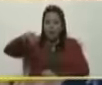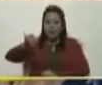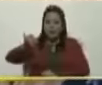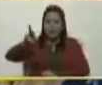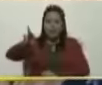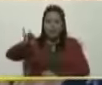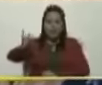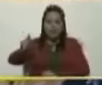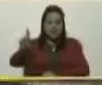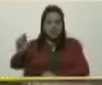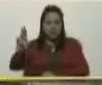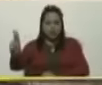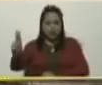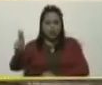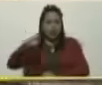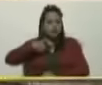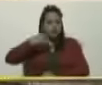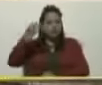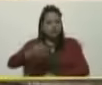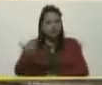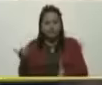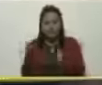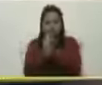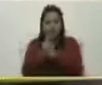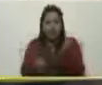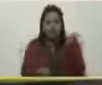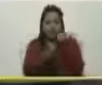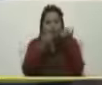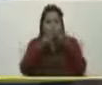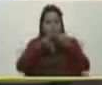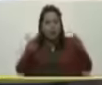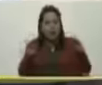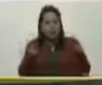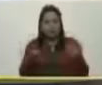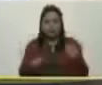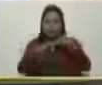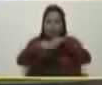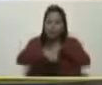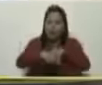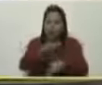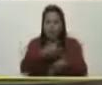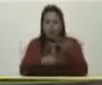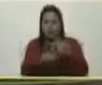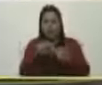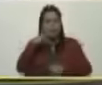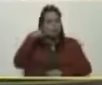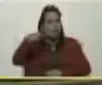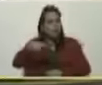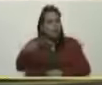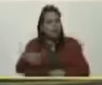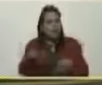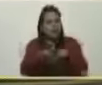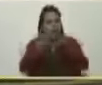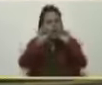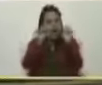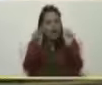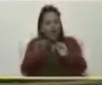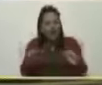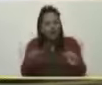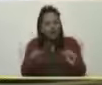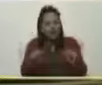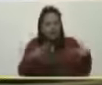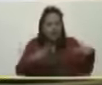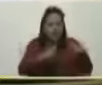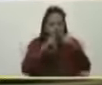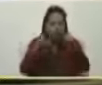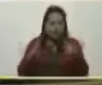Y creo en la paz, creo en la reconciliación, en que la política es el arte de los puntos de